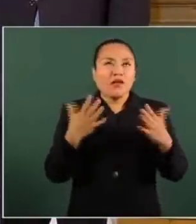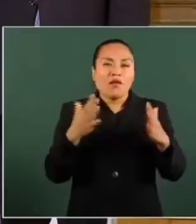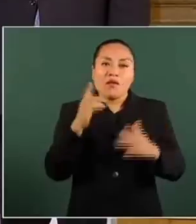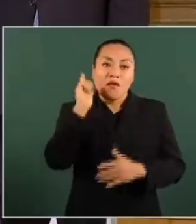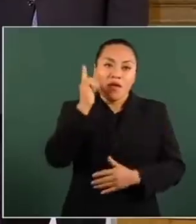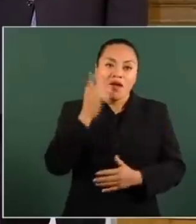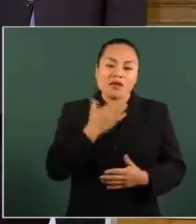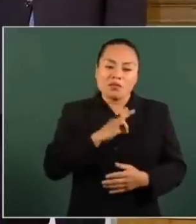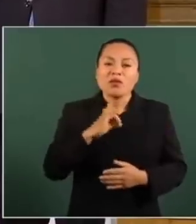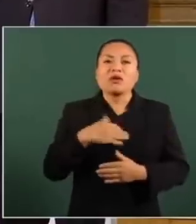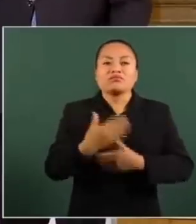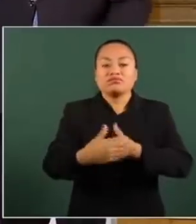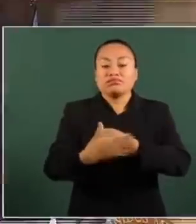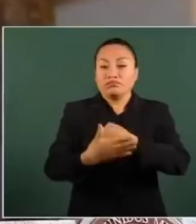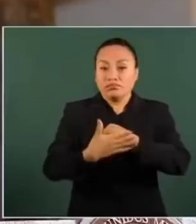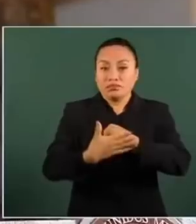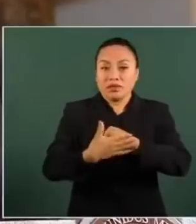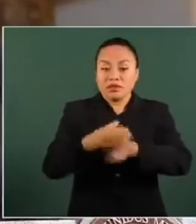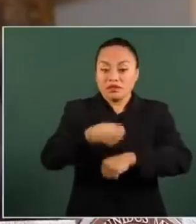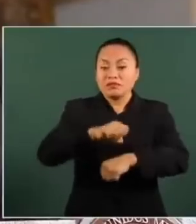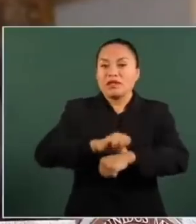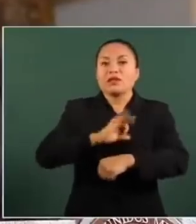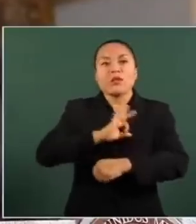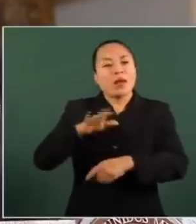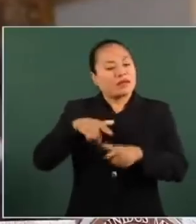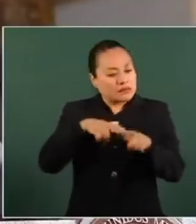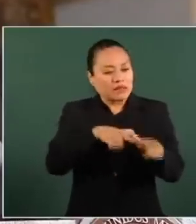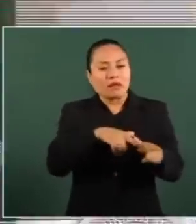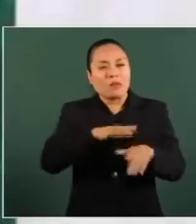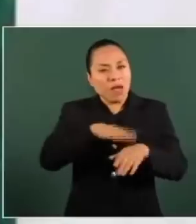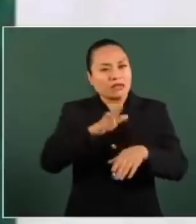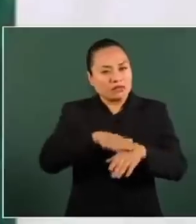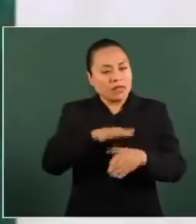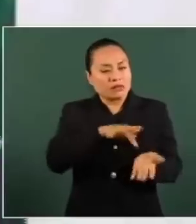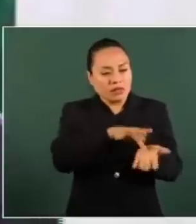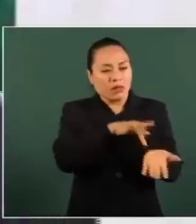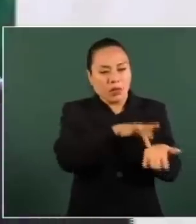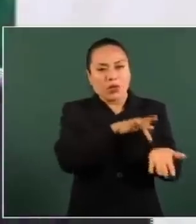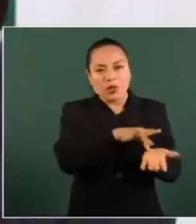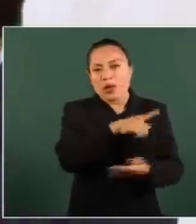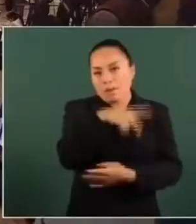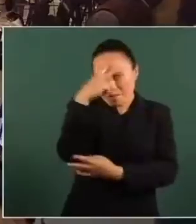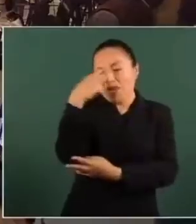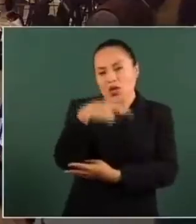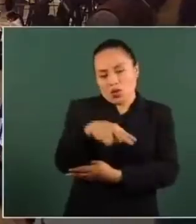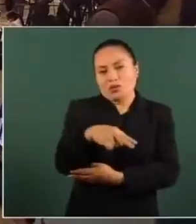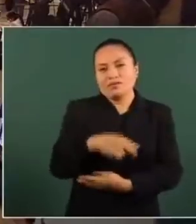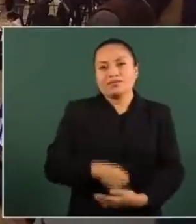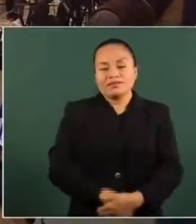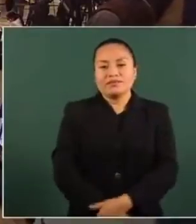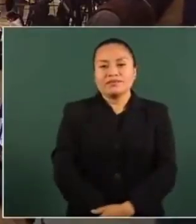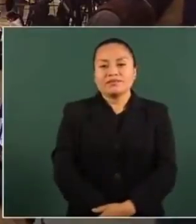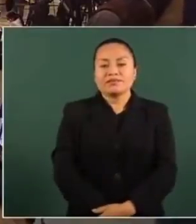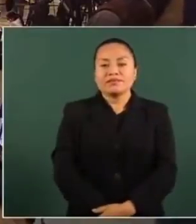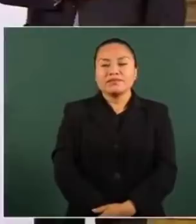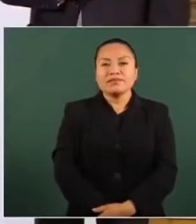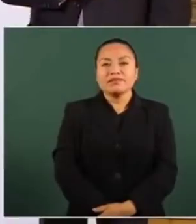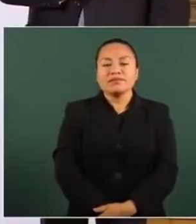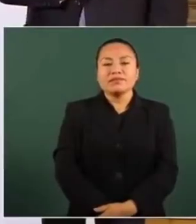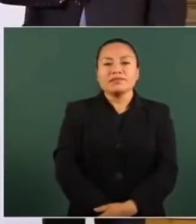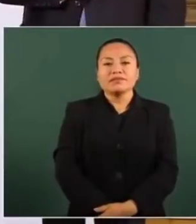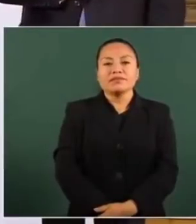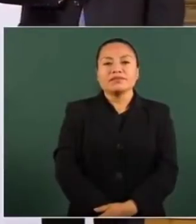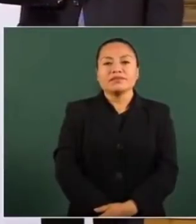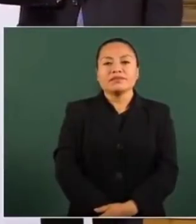semanas podamos mantener este apoyo a México. Once again, Excellency, thank you for your kind words for my